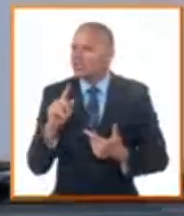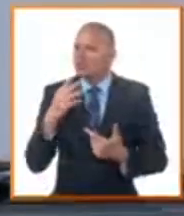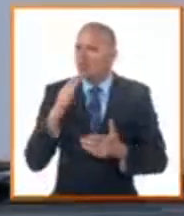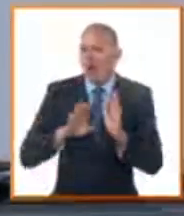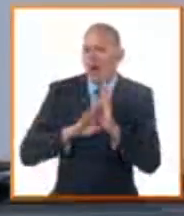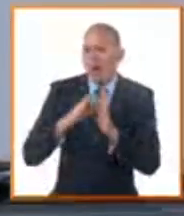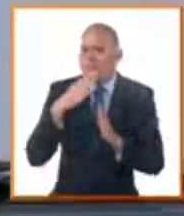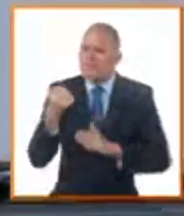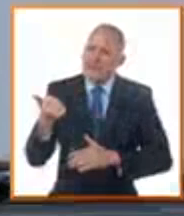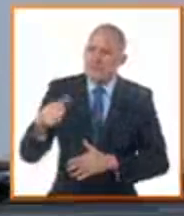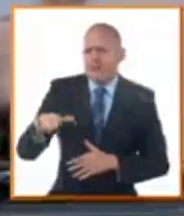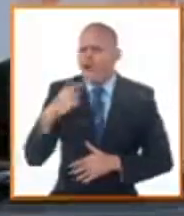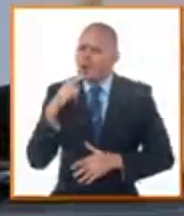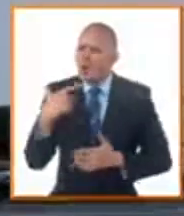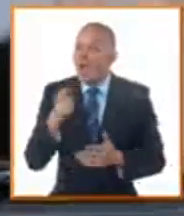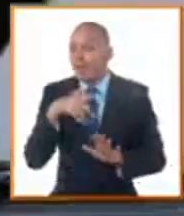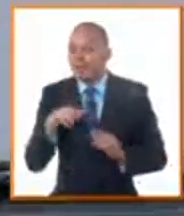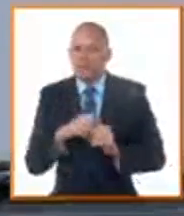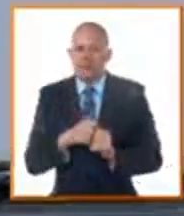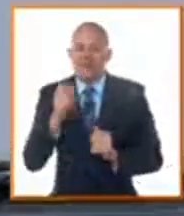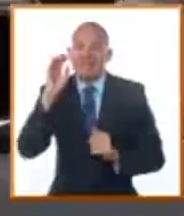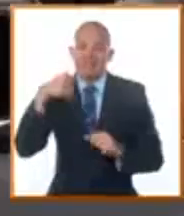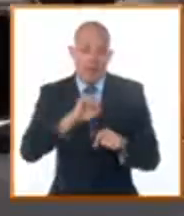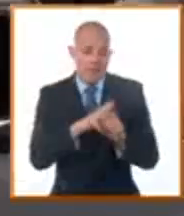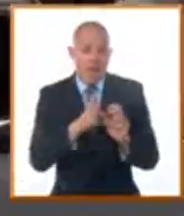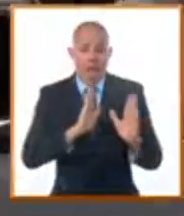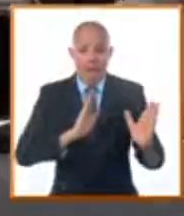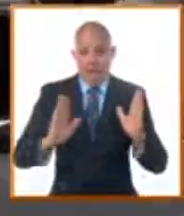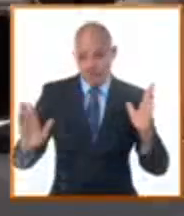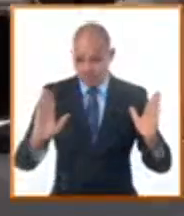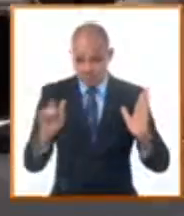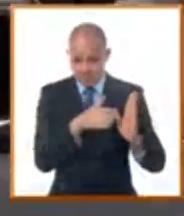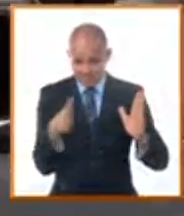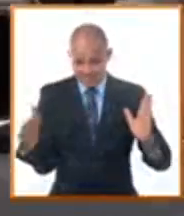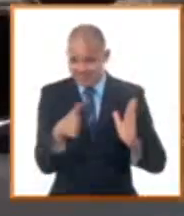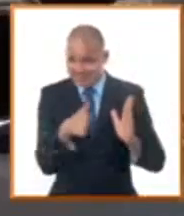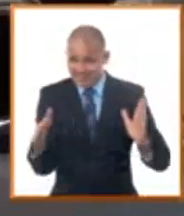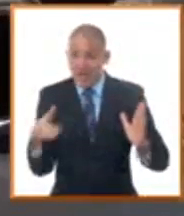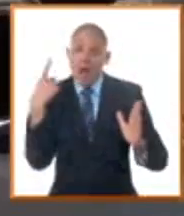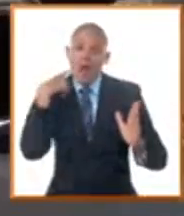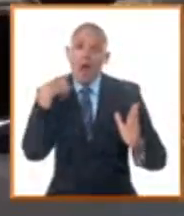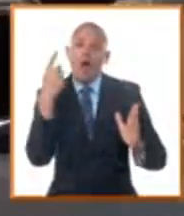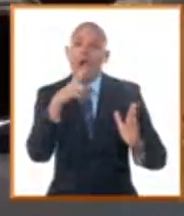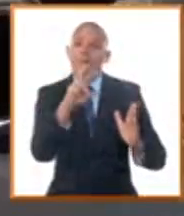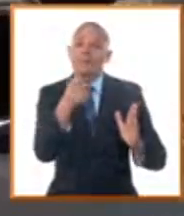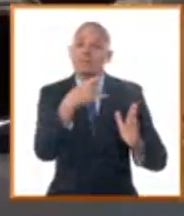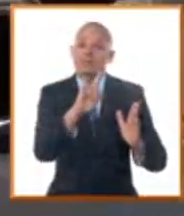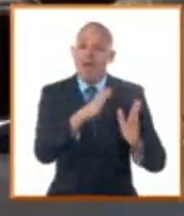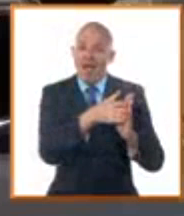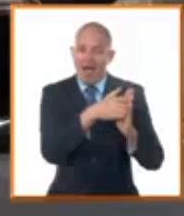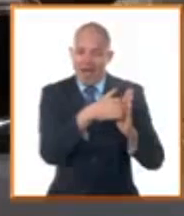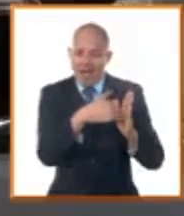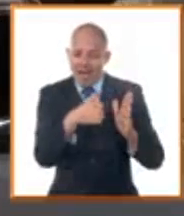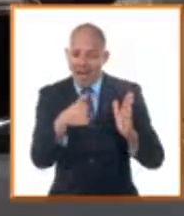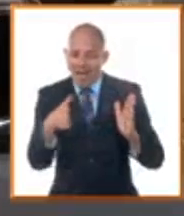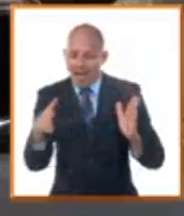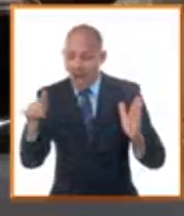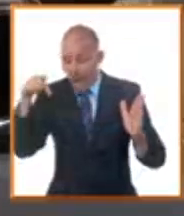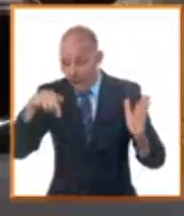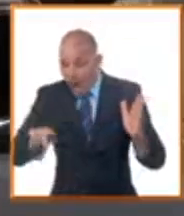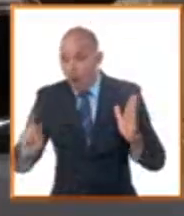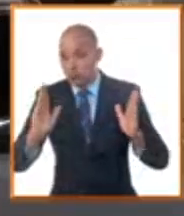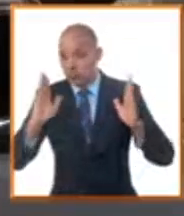una plataforma como TransferMóvil? ¿Cuál ha sido el salto desde 2019, por ejemplo, cuando empezaba toda